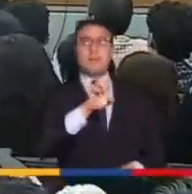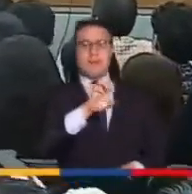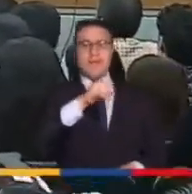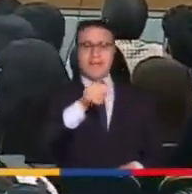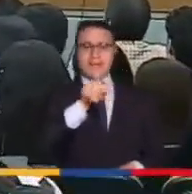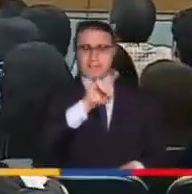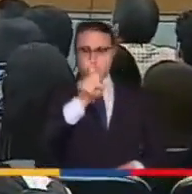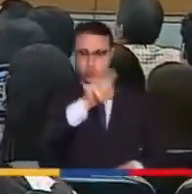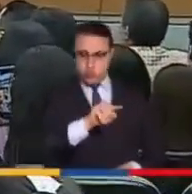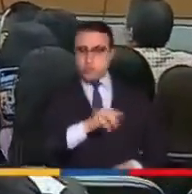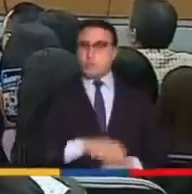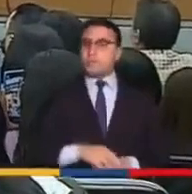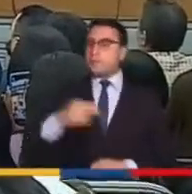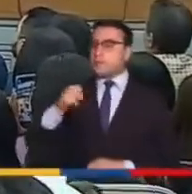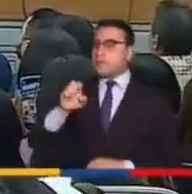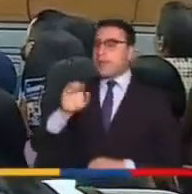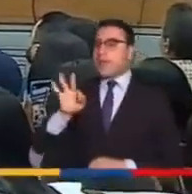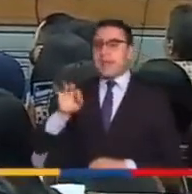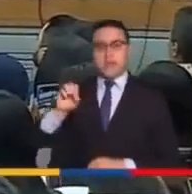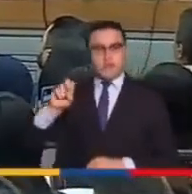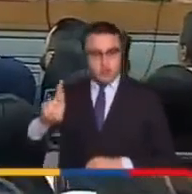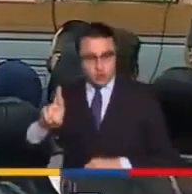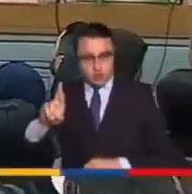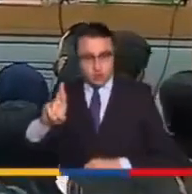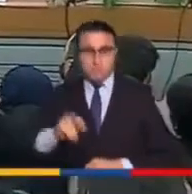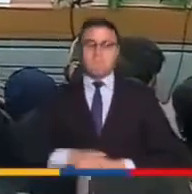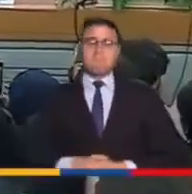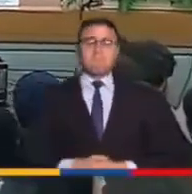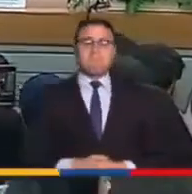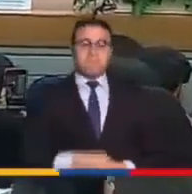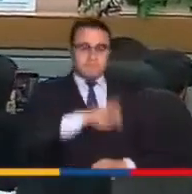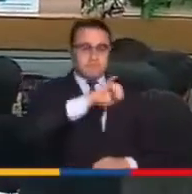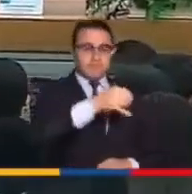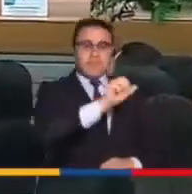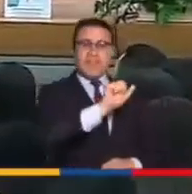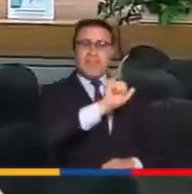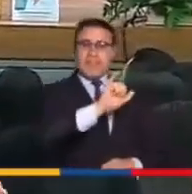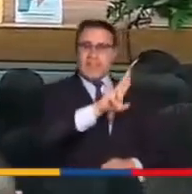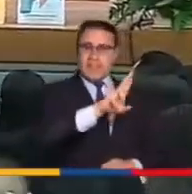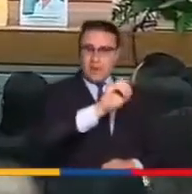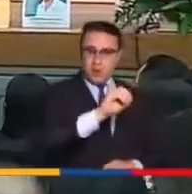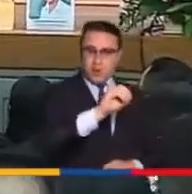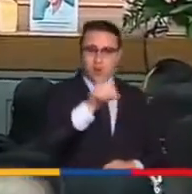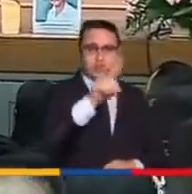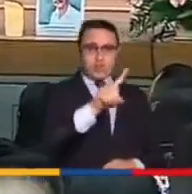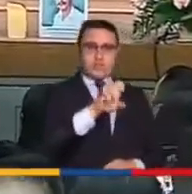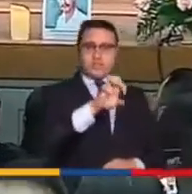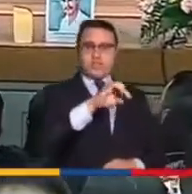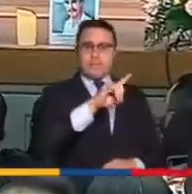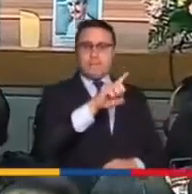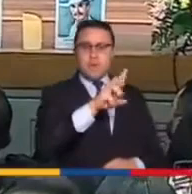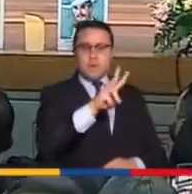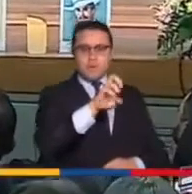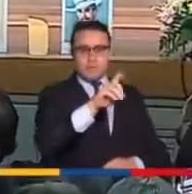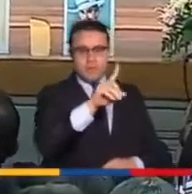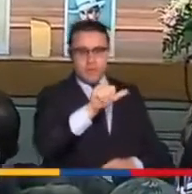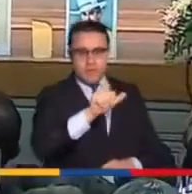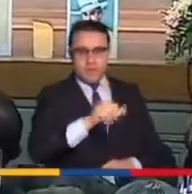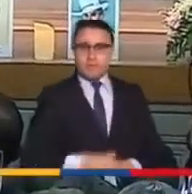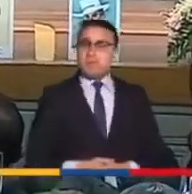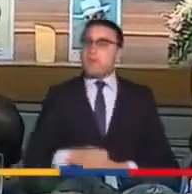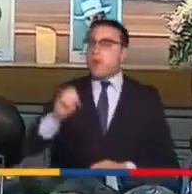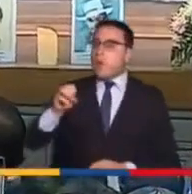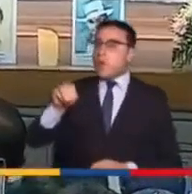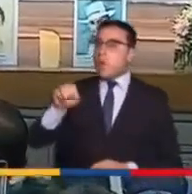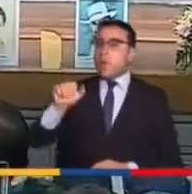Héctor Hernán Correa García, Jairo de Jesús Sepúlveda Arias,